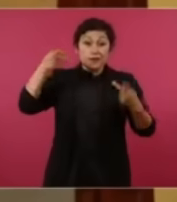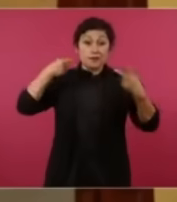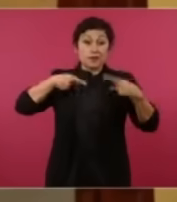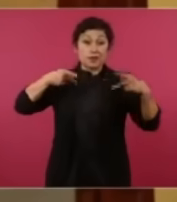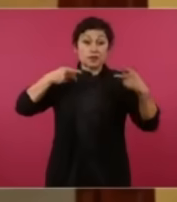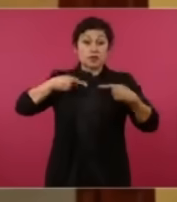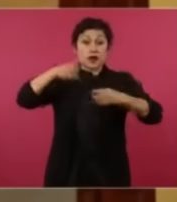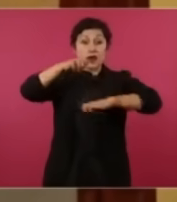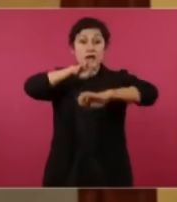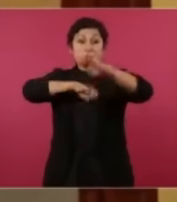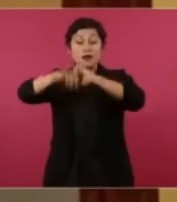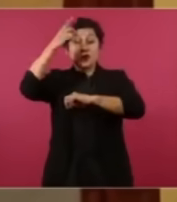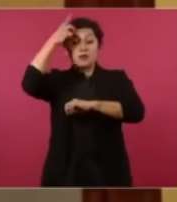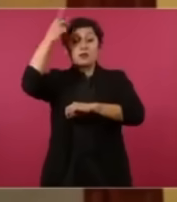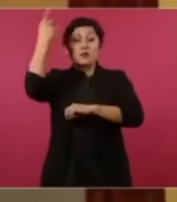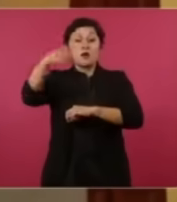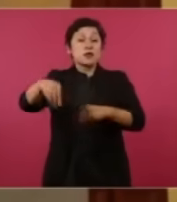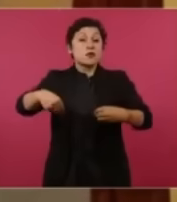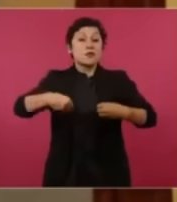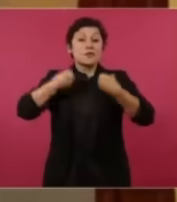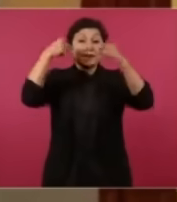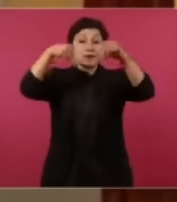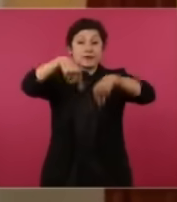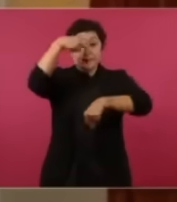o viven una temporada.